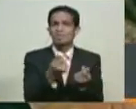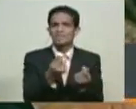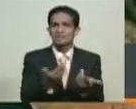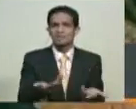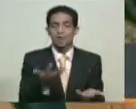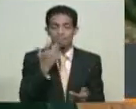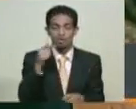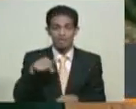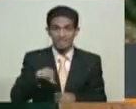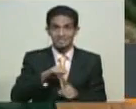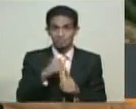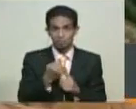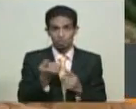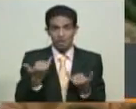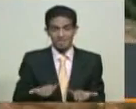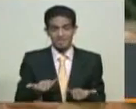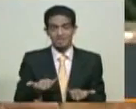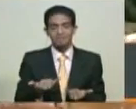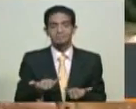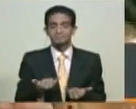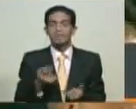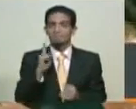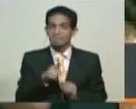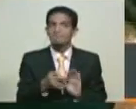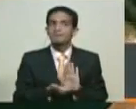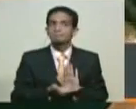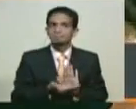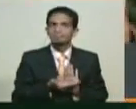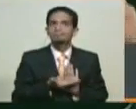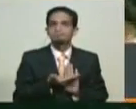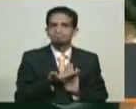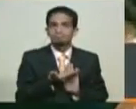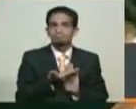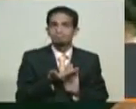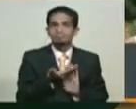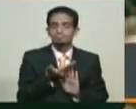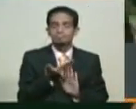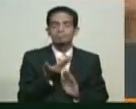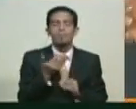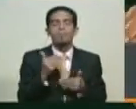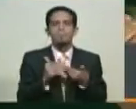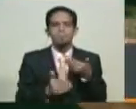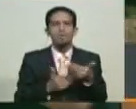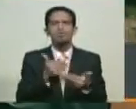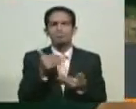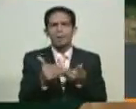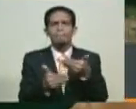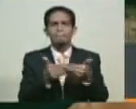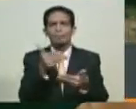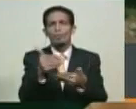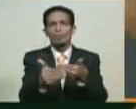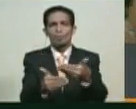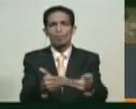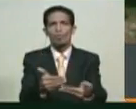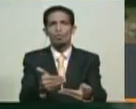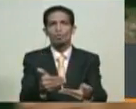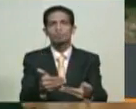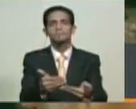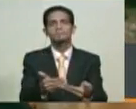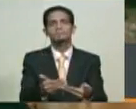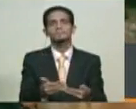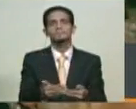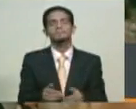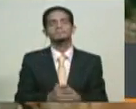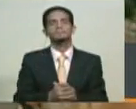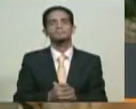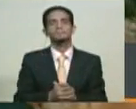vivimos, de que hay que ajustarlas, presidente, progresivamente, selectivamente, privilegiando sectores